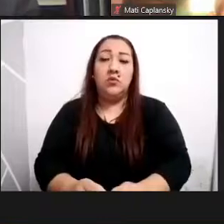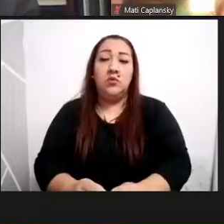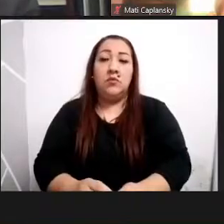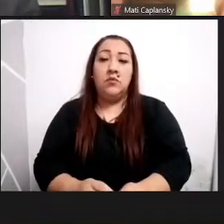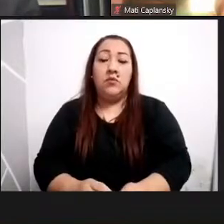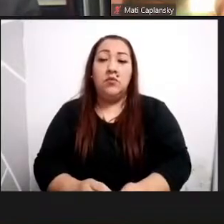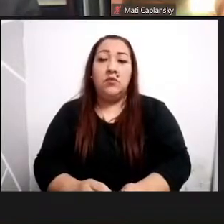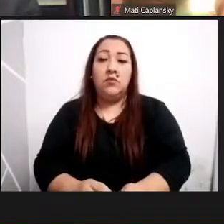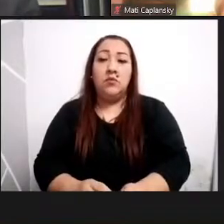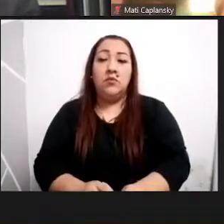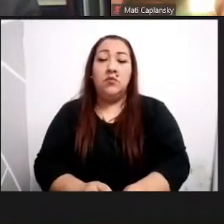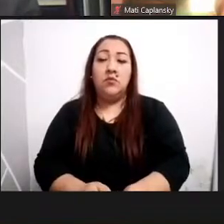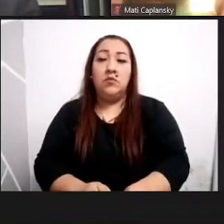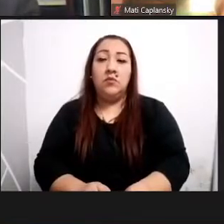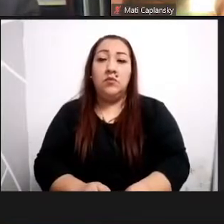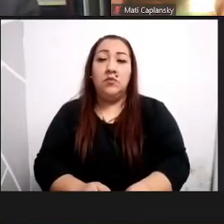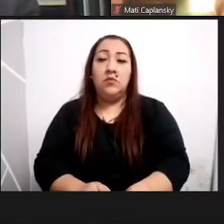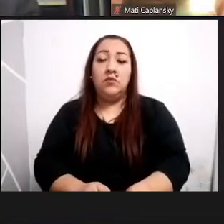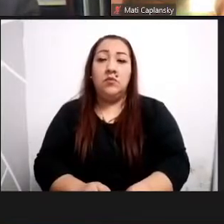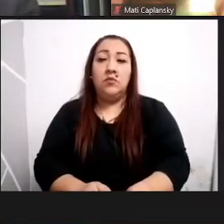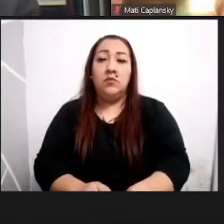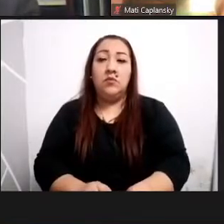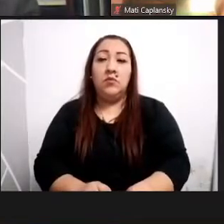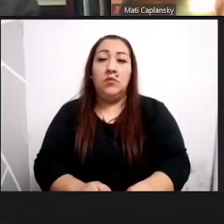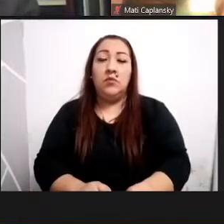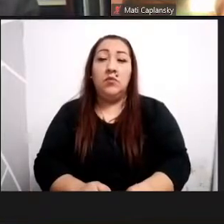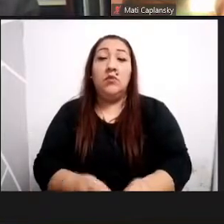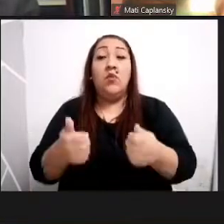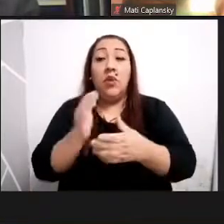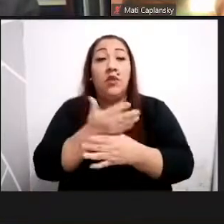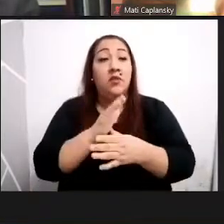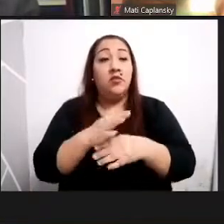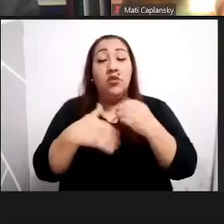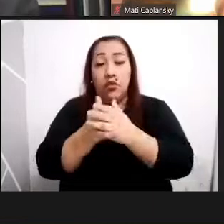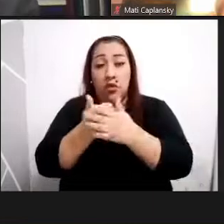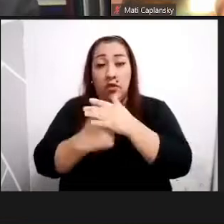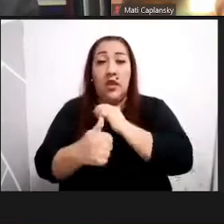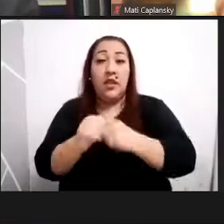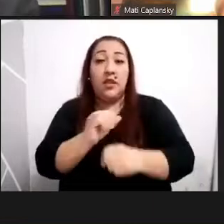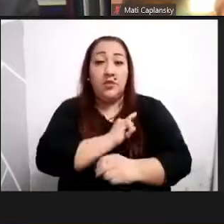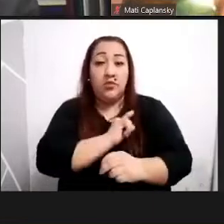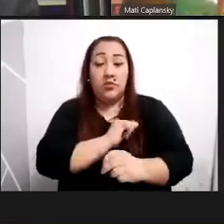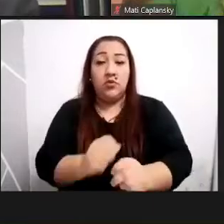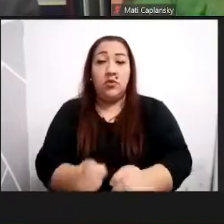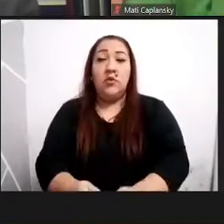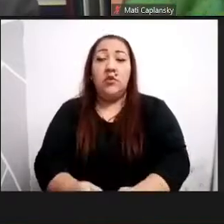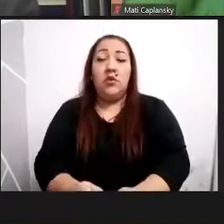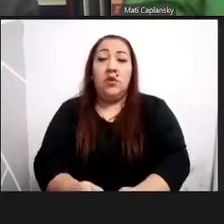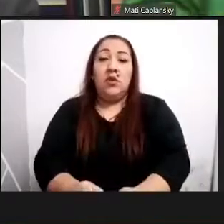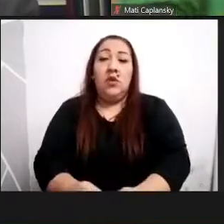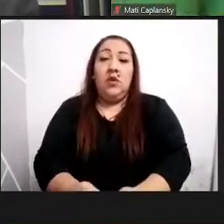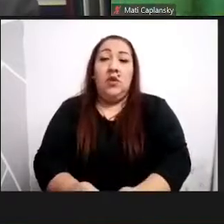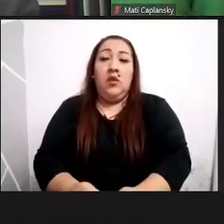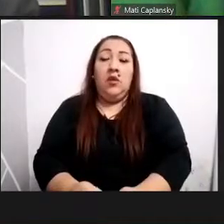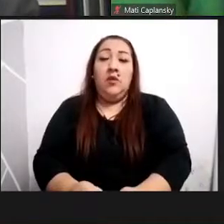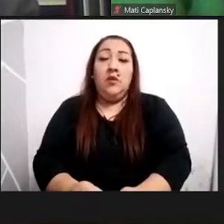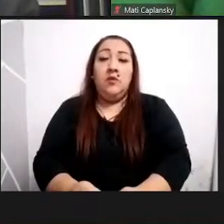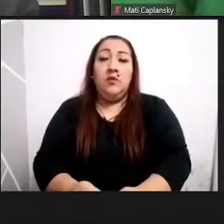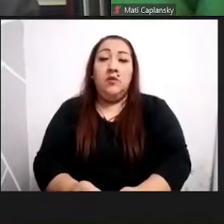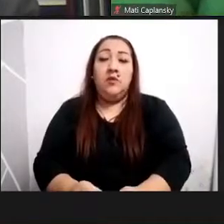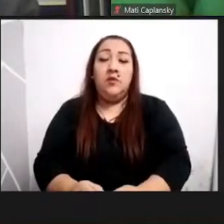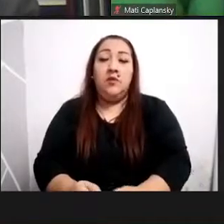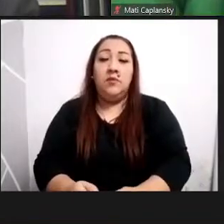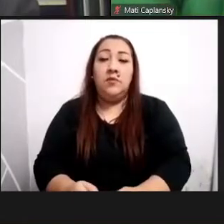especialización, una buena distribución de funciones dentro de la institución, para que no nos pillen